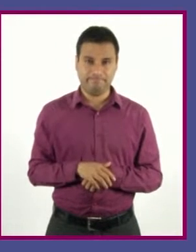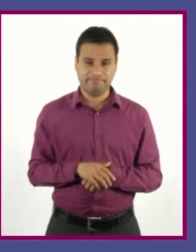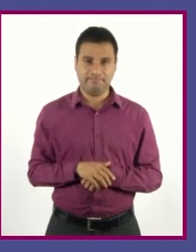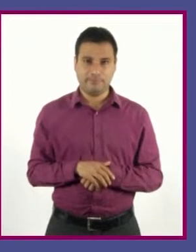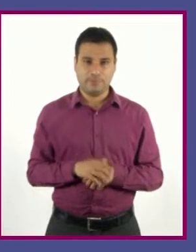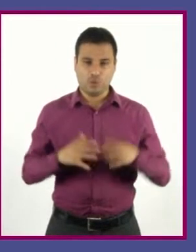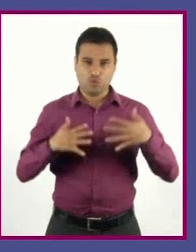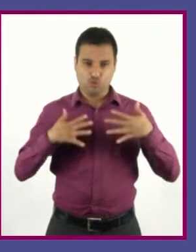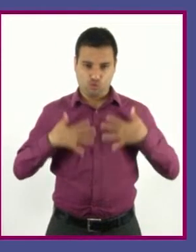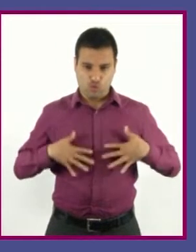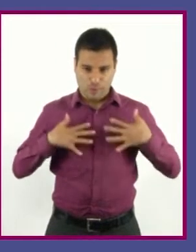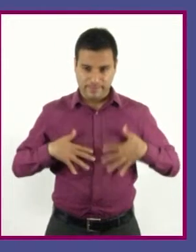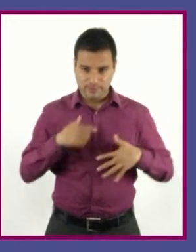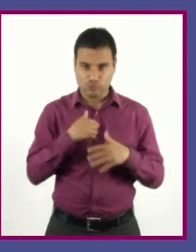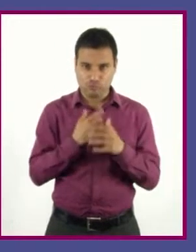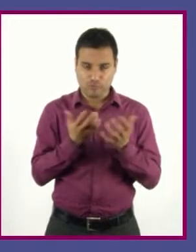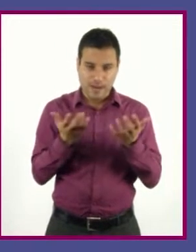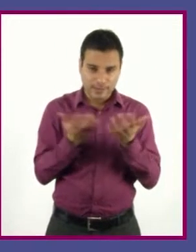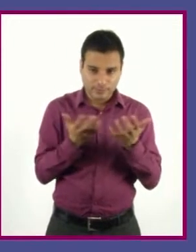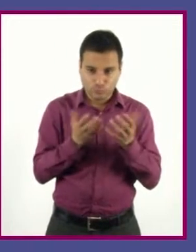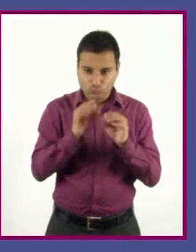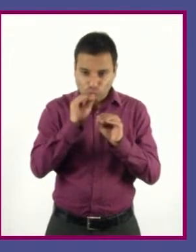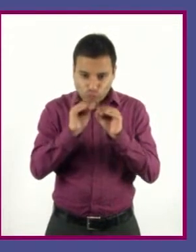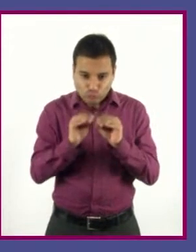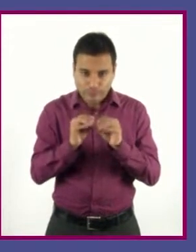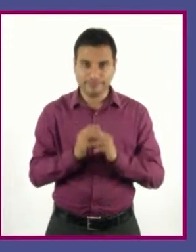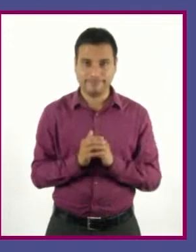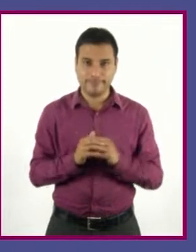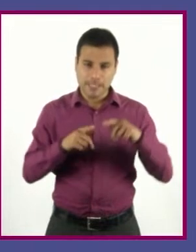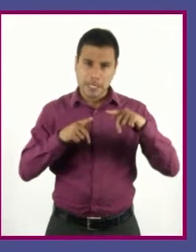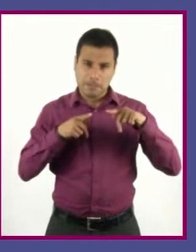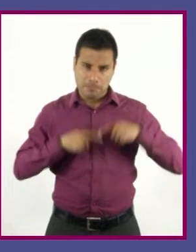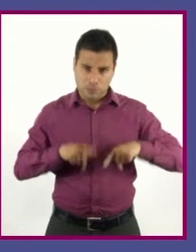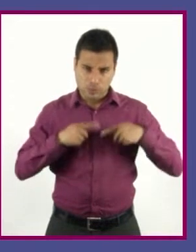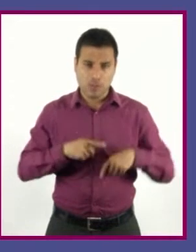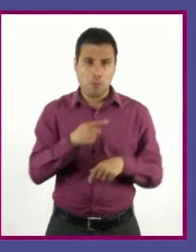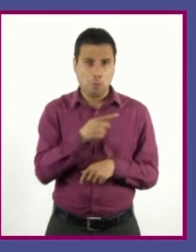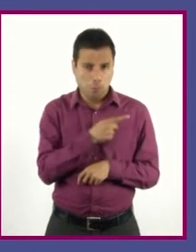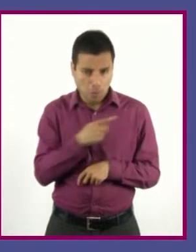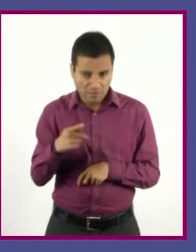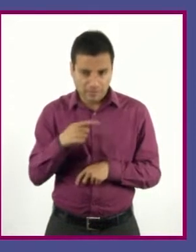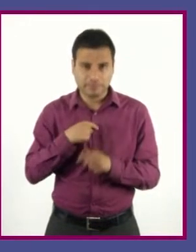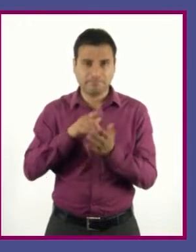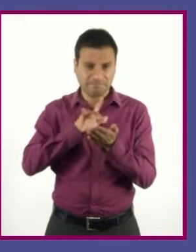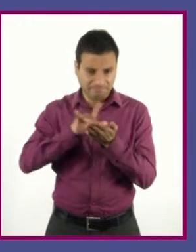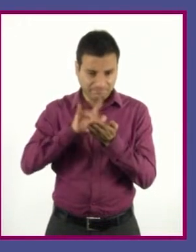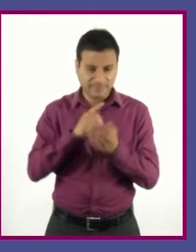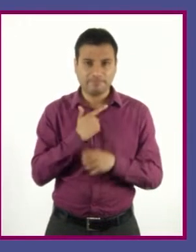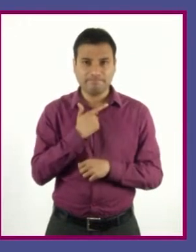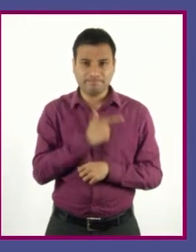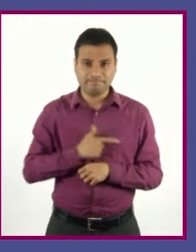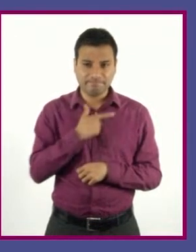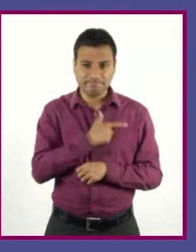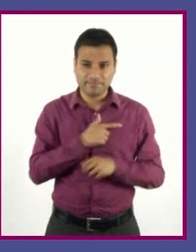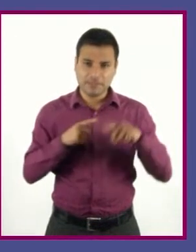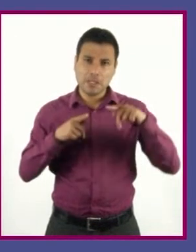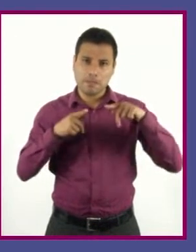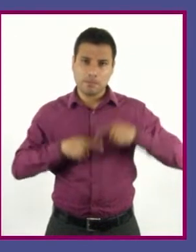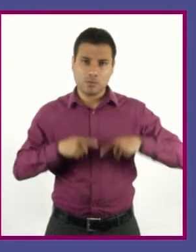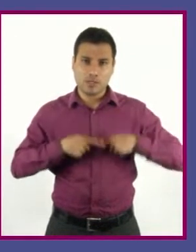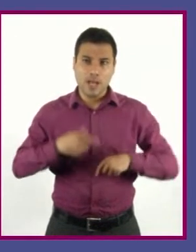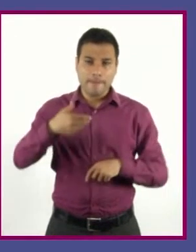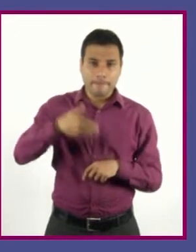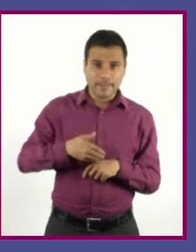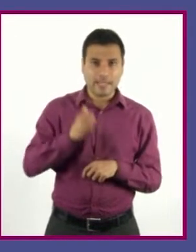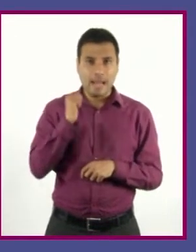ropa para las personas, sobre todo para las personas de escasos recursos. Me agrada mucho ver que llegan, me piden alguna prenda que